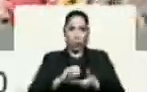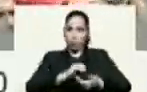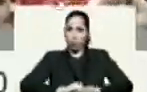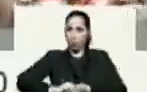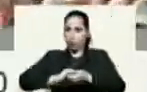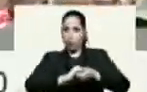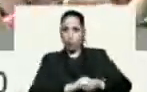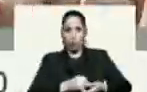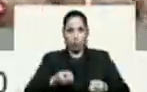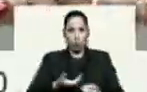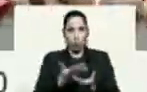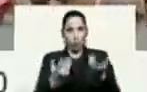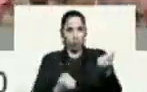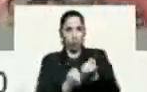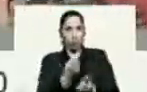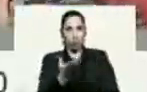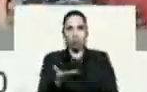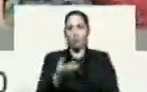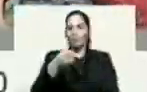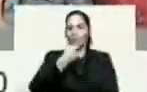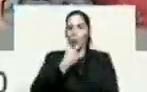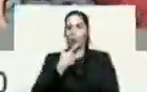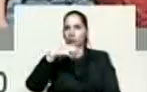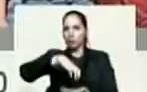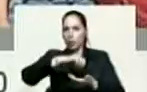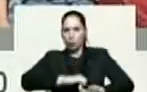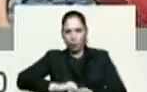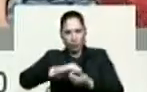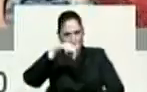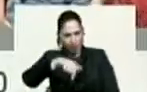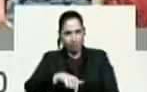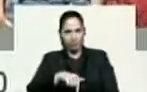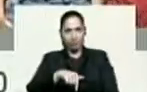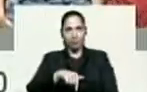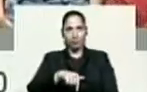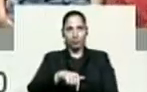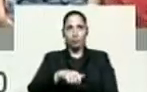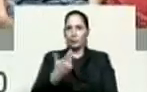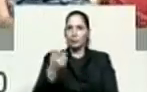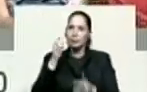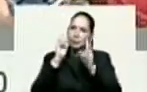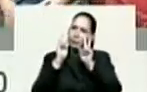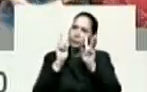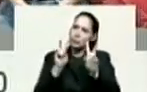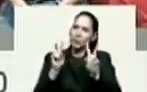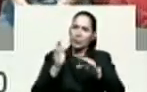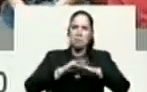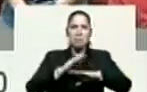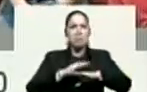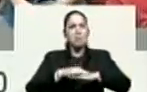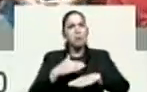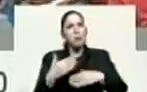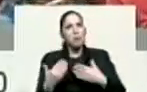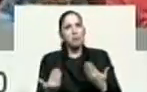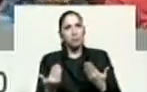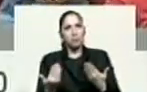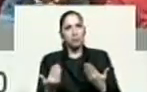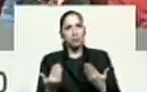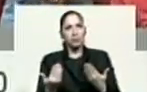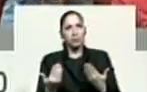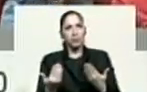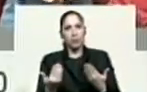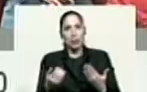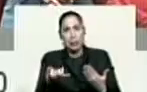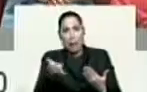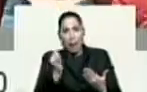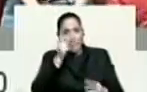Qué bonito estar aquí en el estado de Trujillo. Uno se pone a ver por qué razón, habiendo tantos